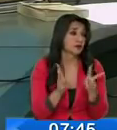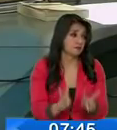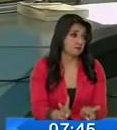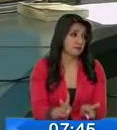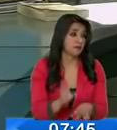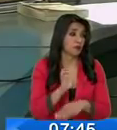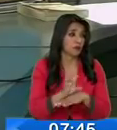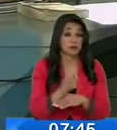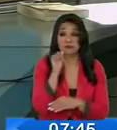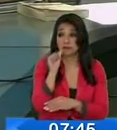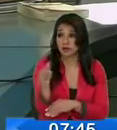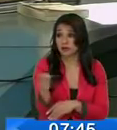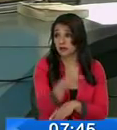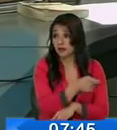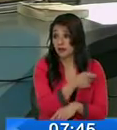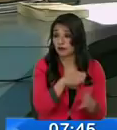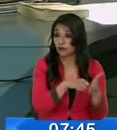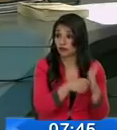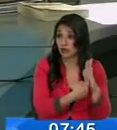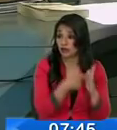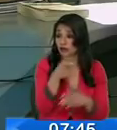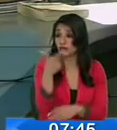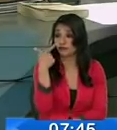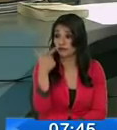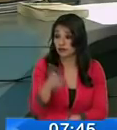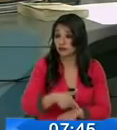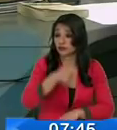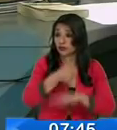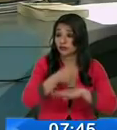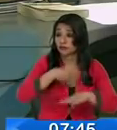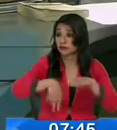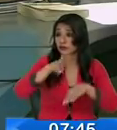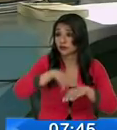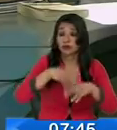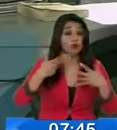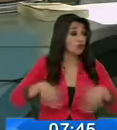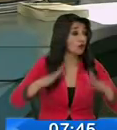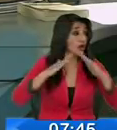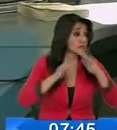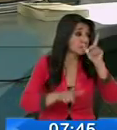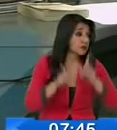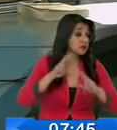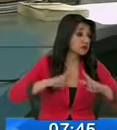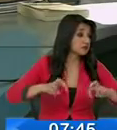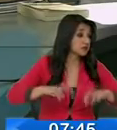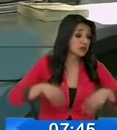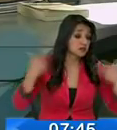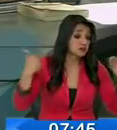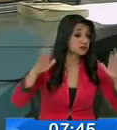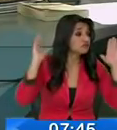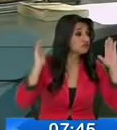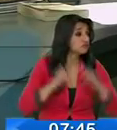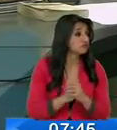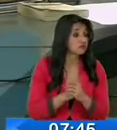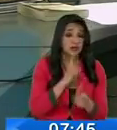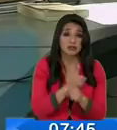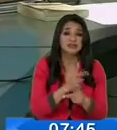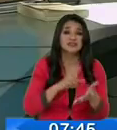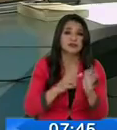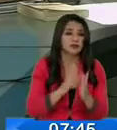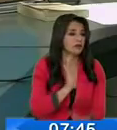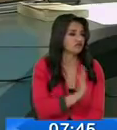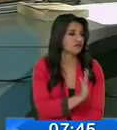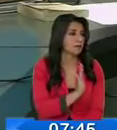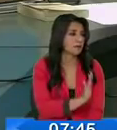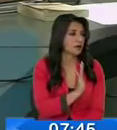Contraloría, mañana pudieran ir a la Fiscalía o a la Corte Nacional. O a la casa de quienes investigan, ¿no? También. Es decir, fue un acto de amedrentamiento. Es